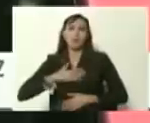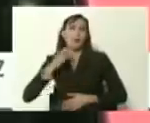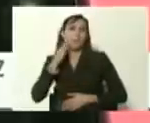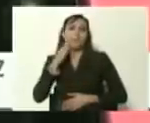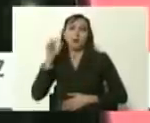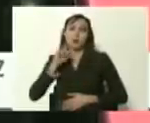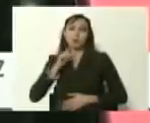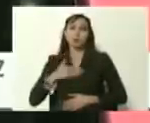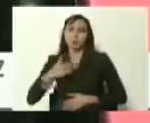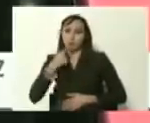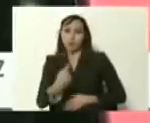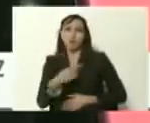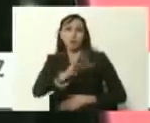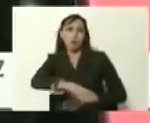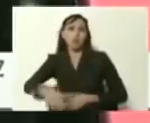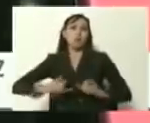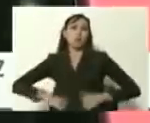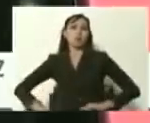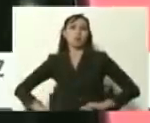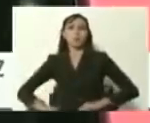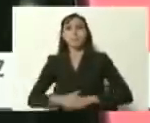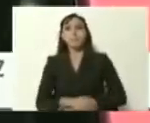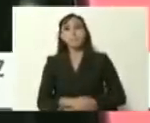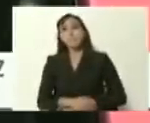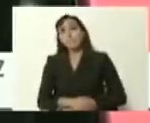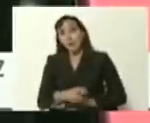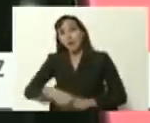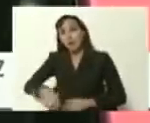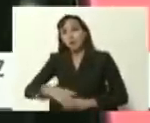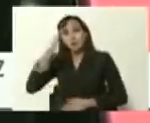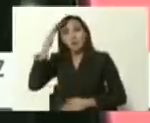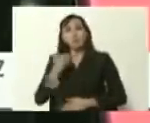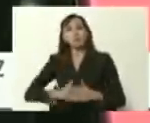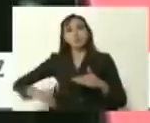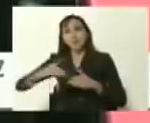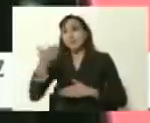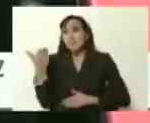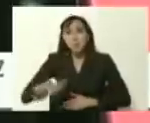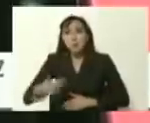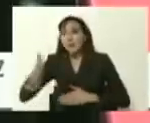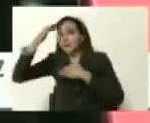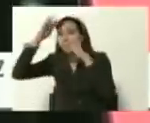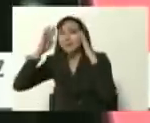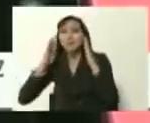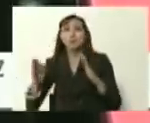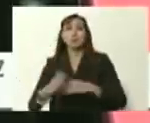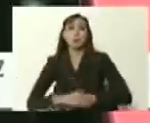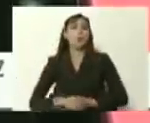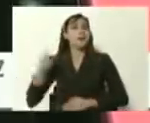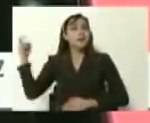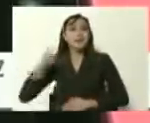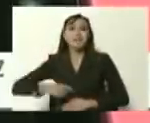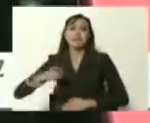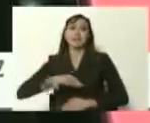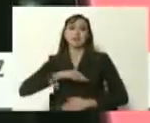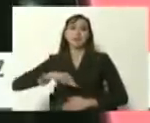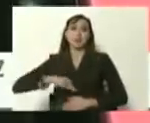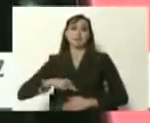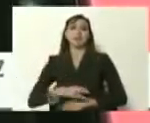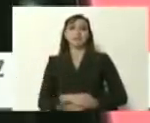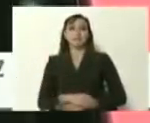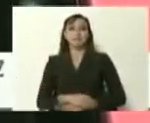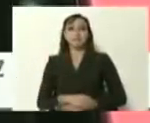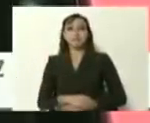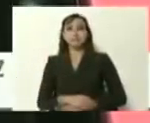es lo que me mueve. Están ellos por encima de todo, en esa necesidad nuestra